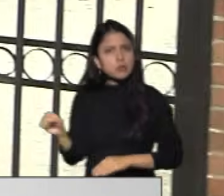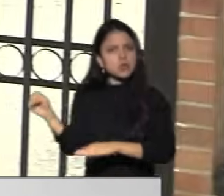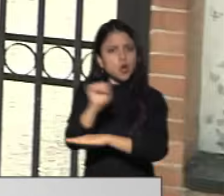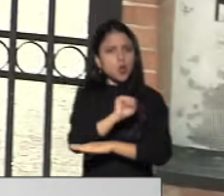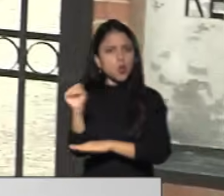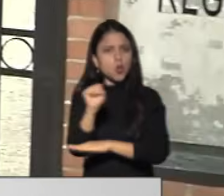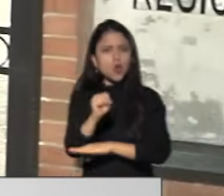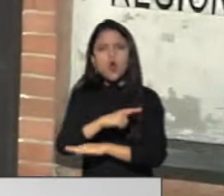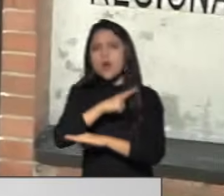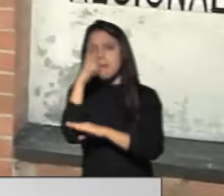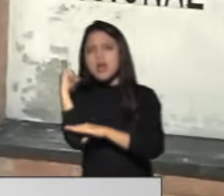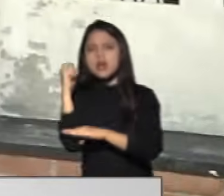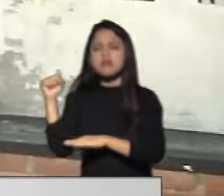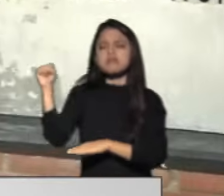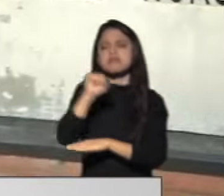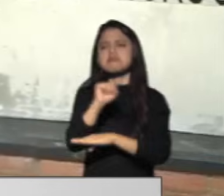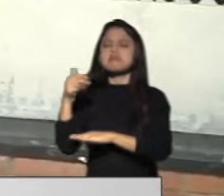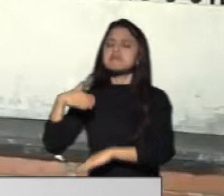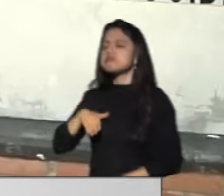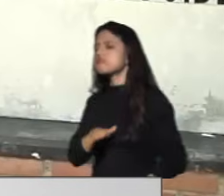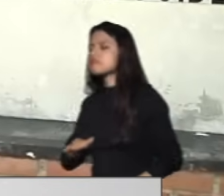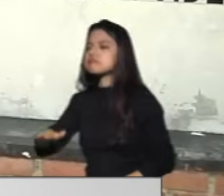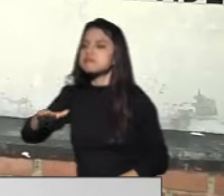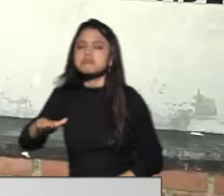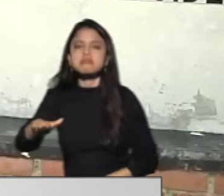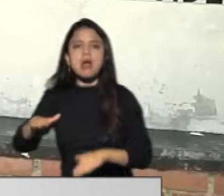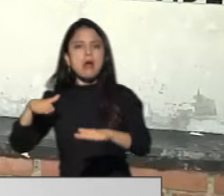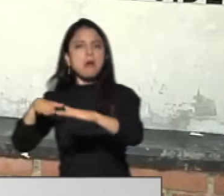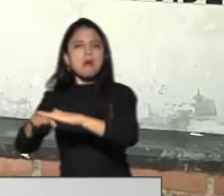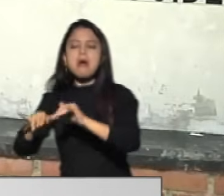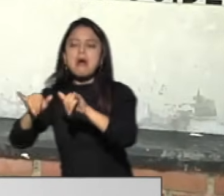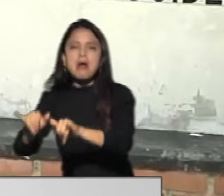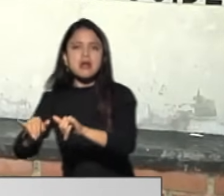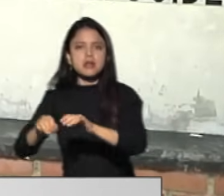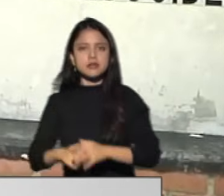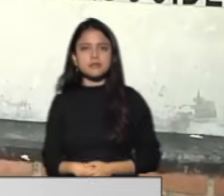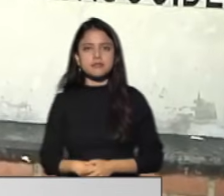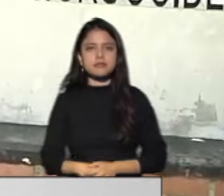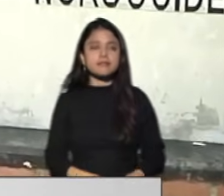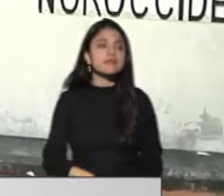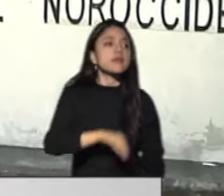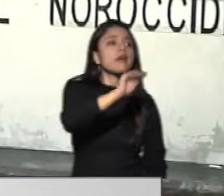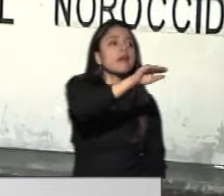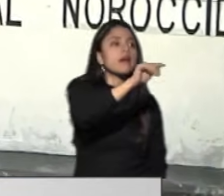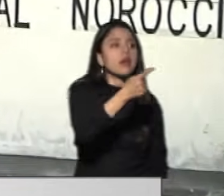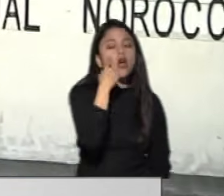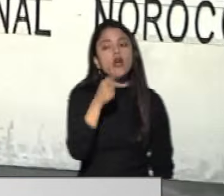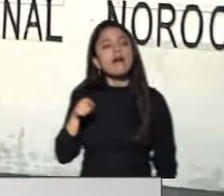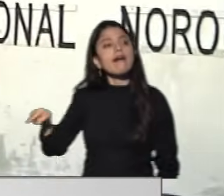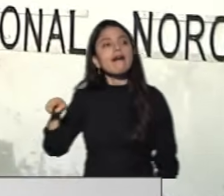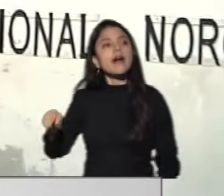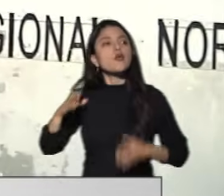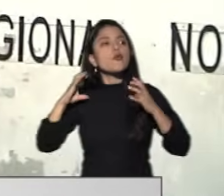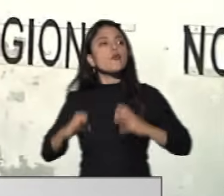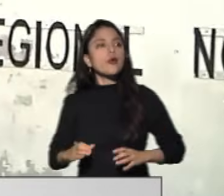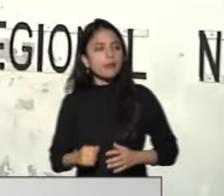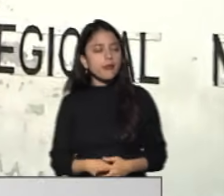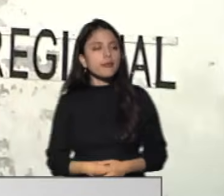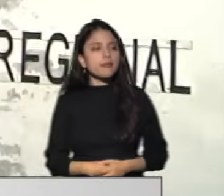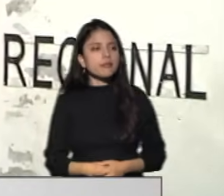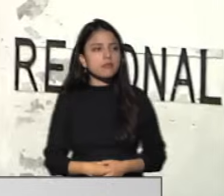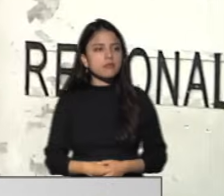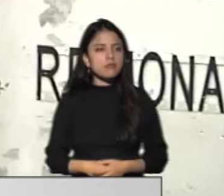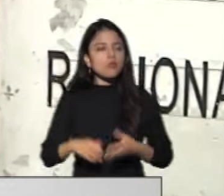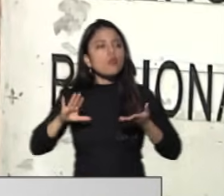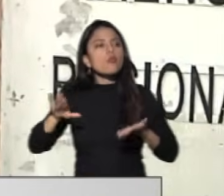camioneta blanca, dejó el vehículo parqueado precisamente acá y dijo que traía un cuerpo en su poder, que lo traía desde el municipio